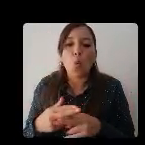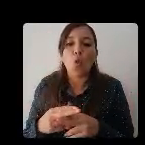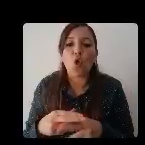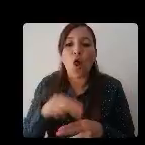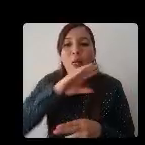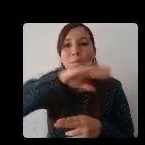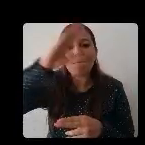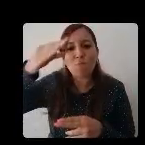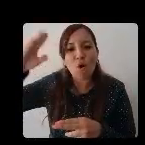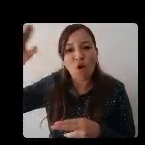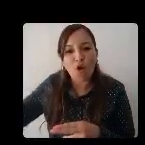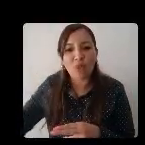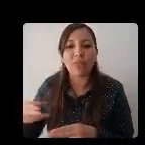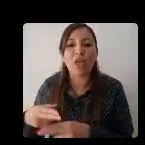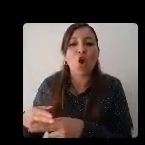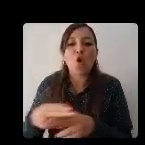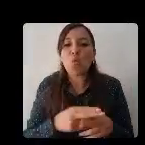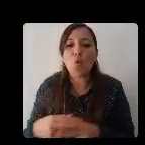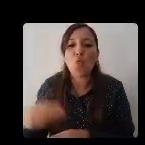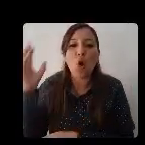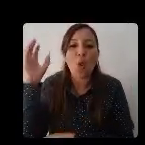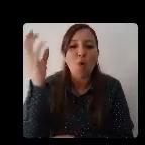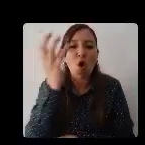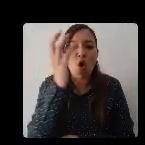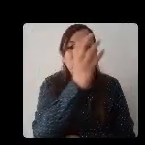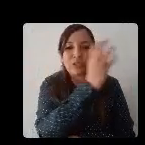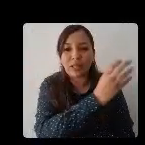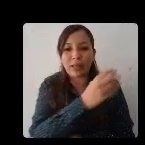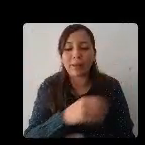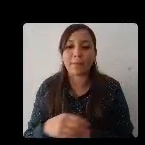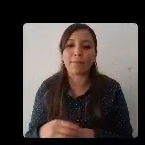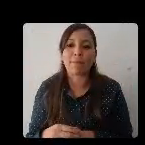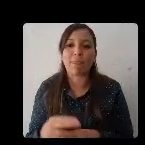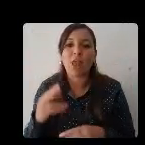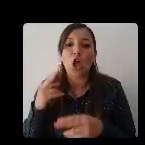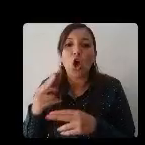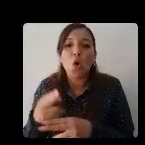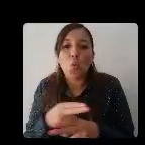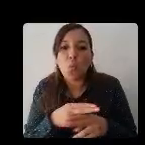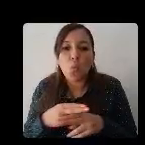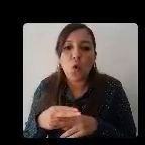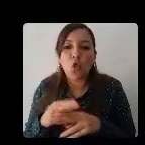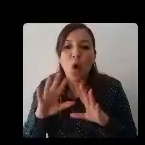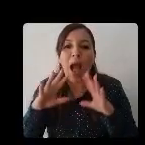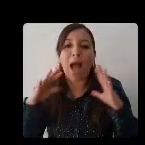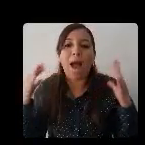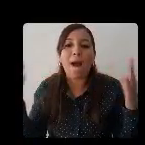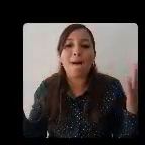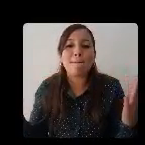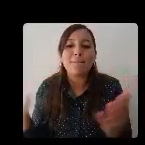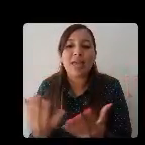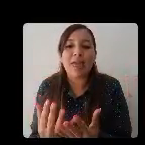nuestro recurso natural, nuestros bosques, porque si no conservamos nuestro bosque, no vamos a poder inspirarnos en querer hacer